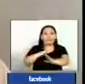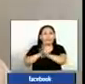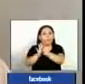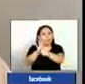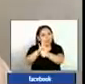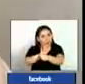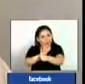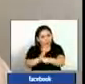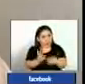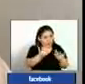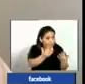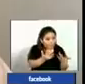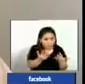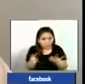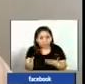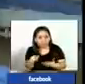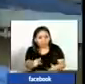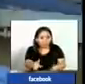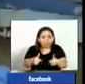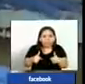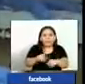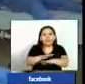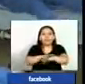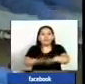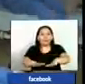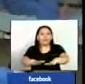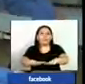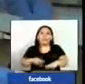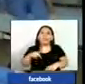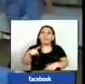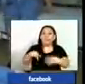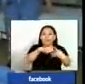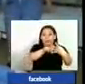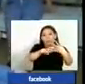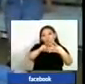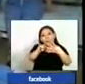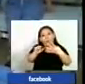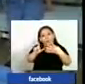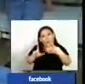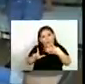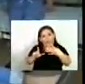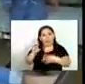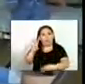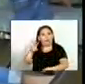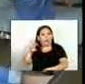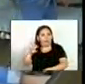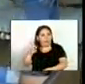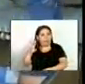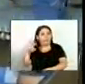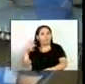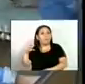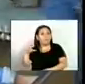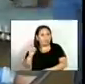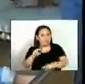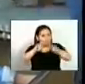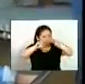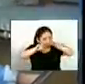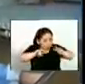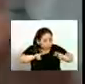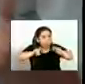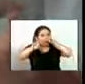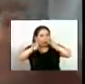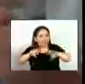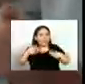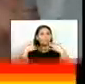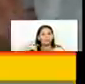esperan tener los resultados definitivos para finales de julio de el 2020 los ensayos realizados